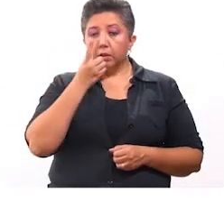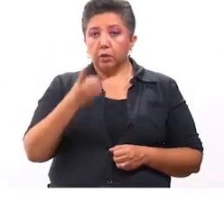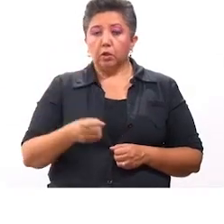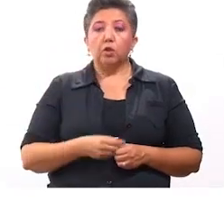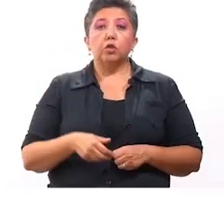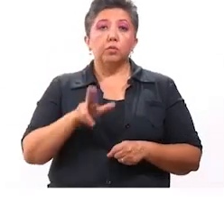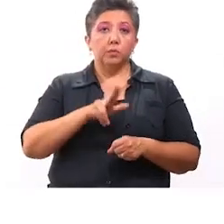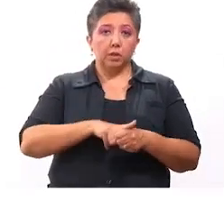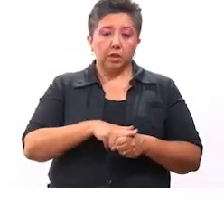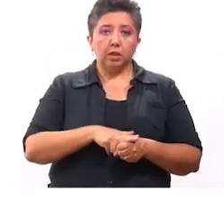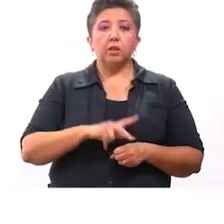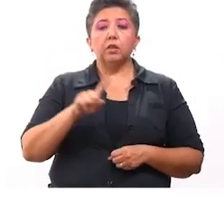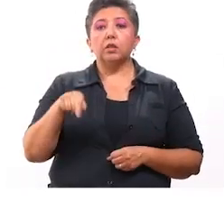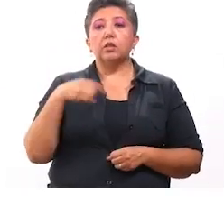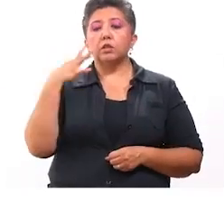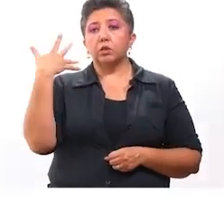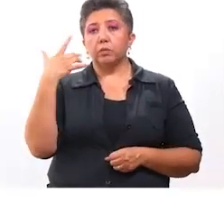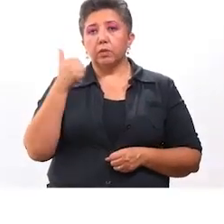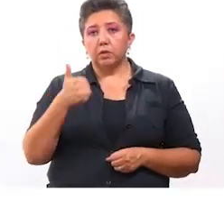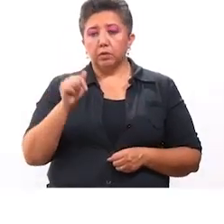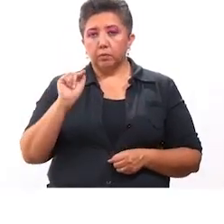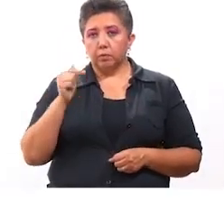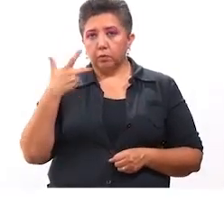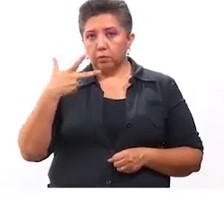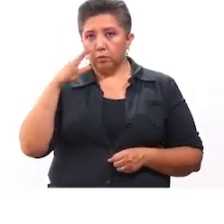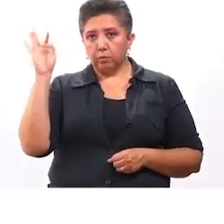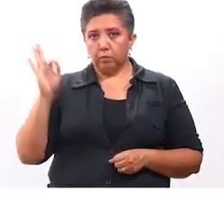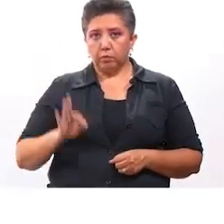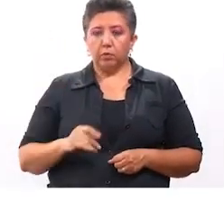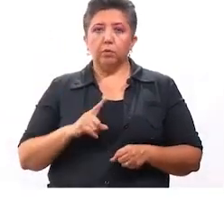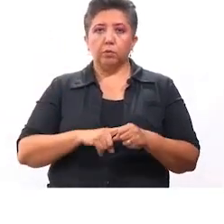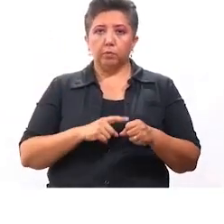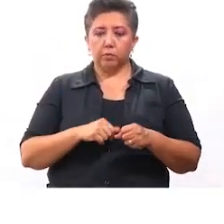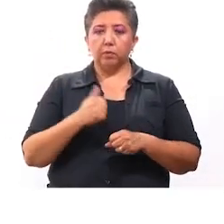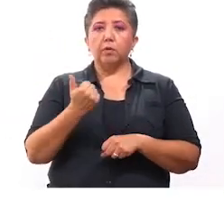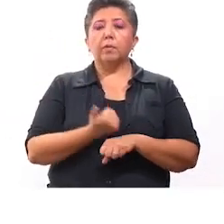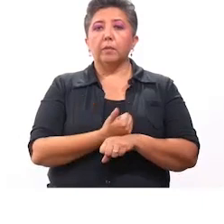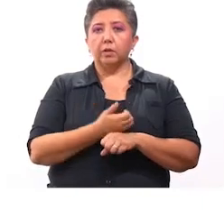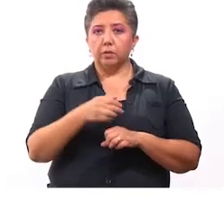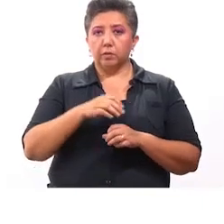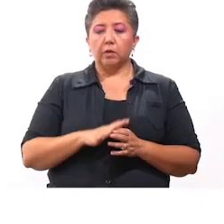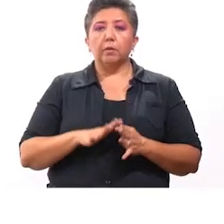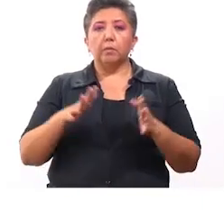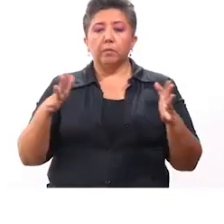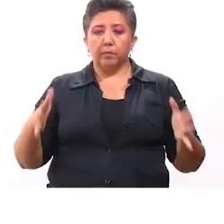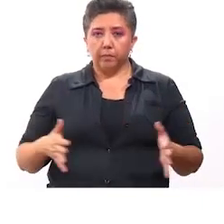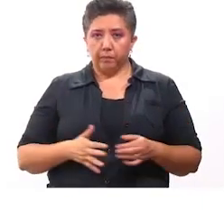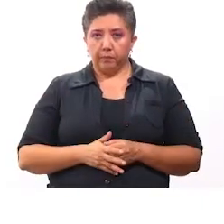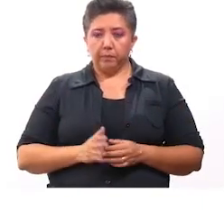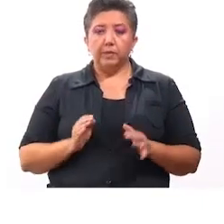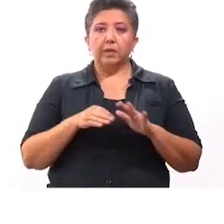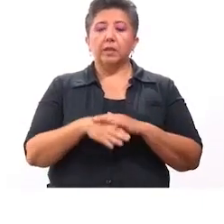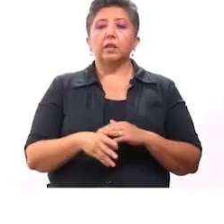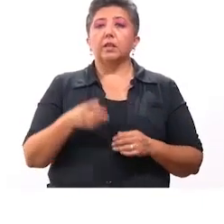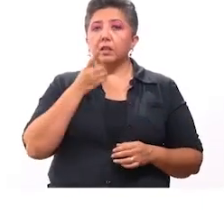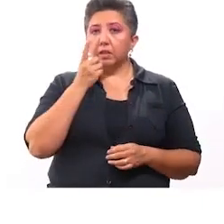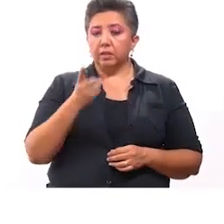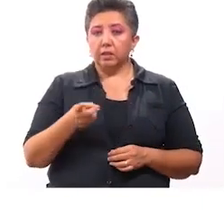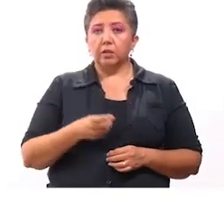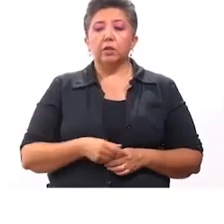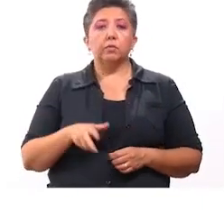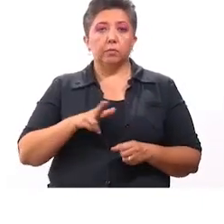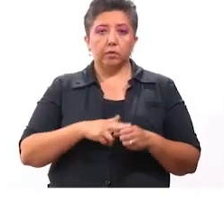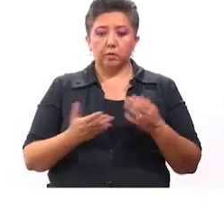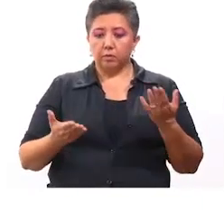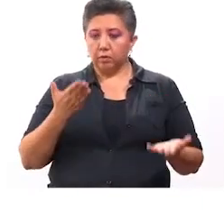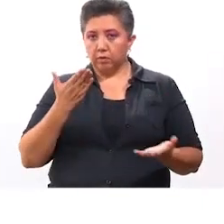hospitalización total COVID y no COVID es del 56.8%, está en color amarillo y en ascenso. El incremento en admisiones hospitalarias de